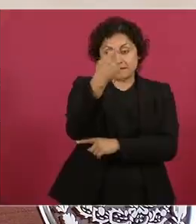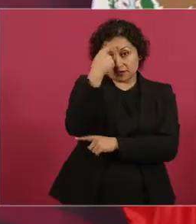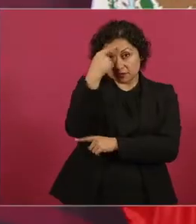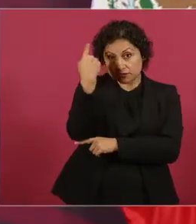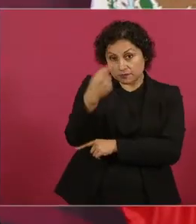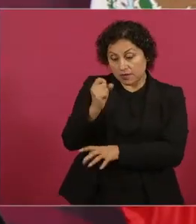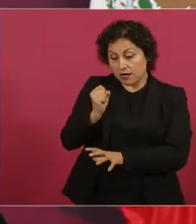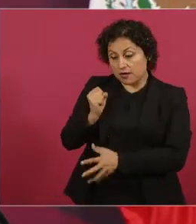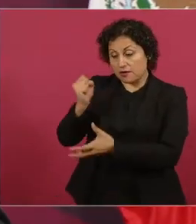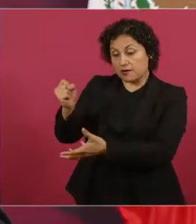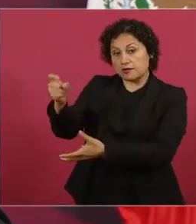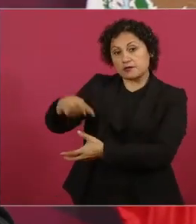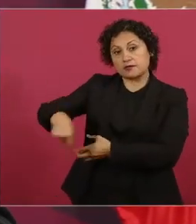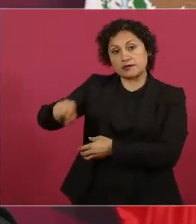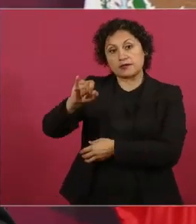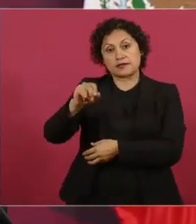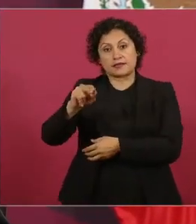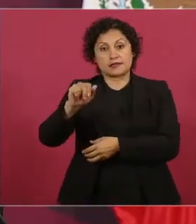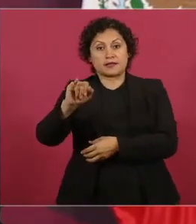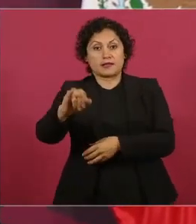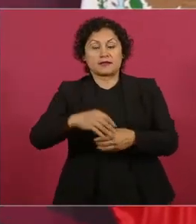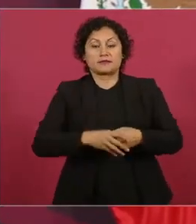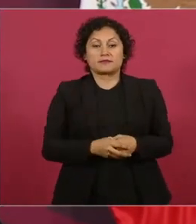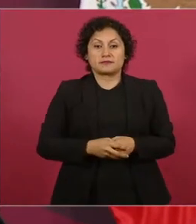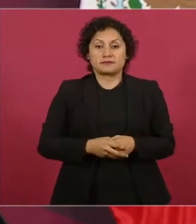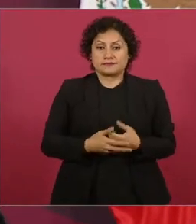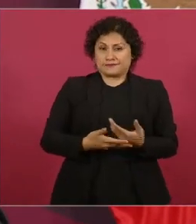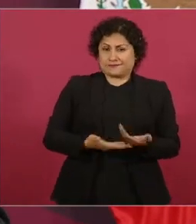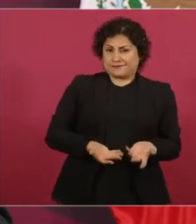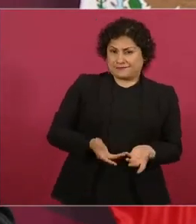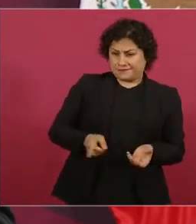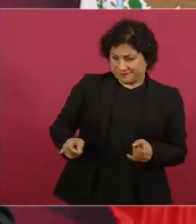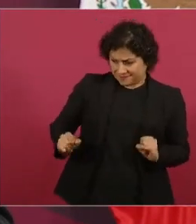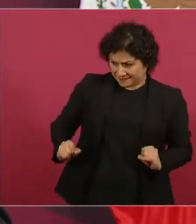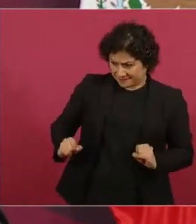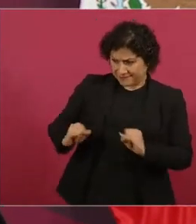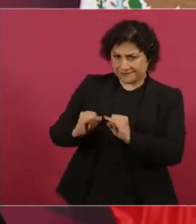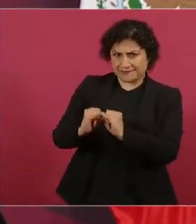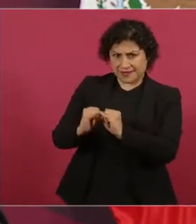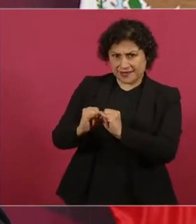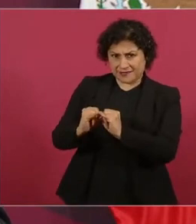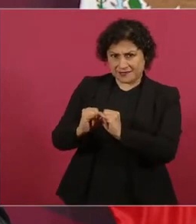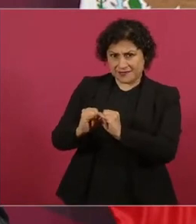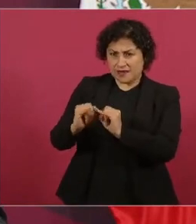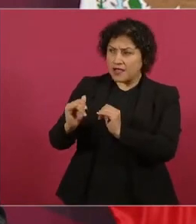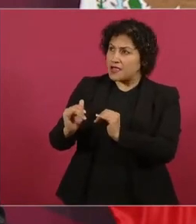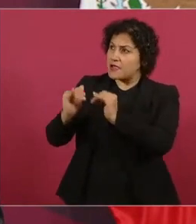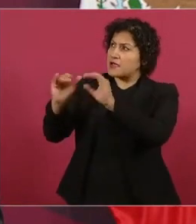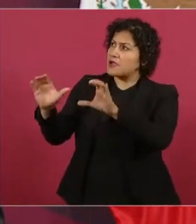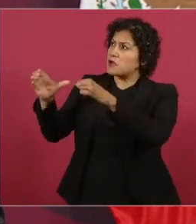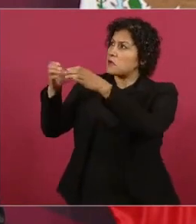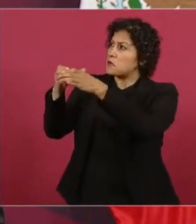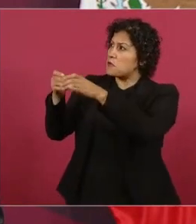Y son los organismos que defienden los conservadores.